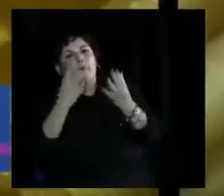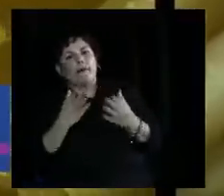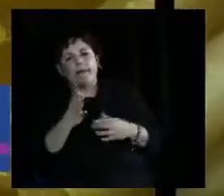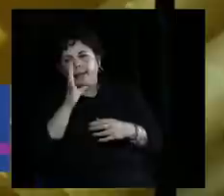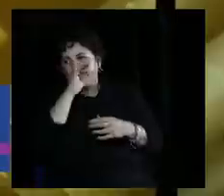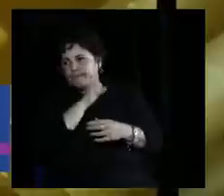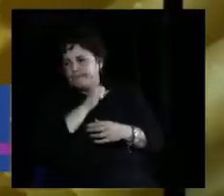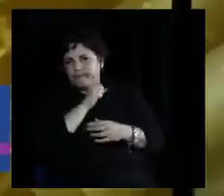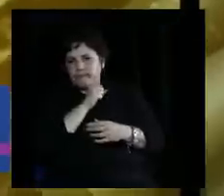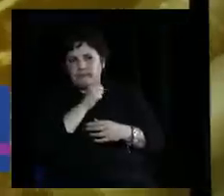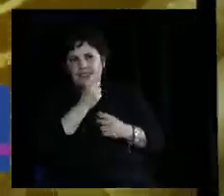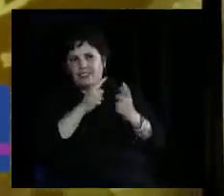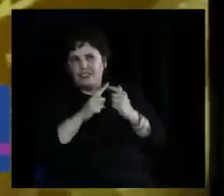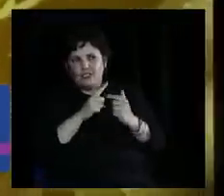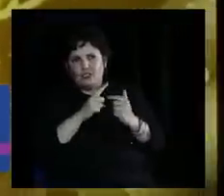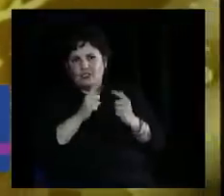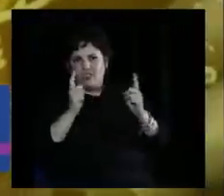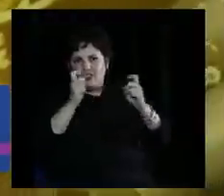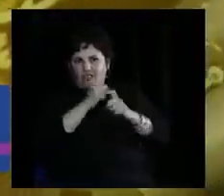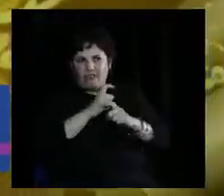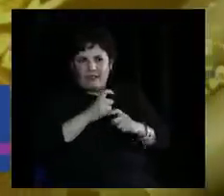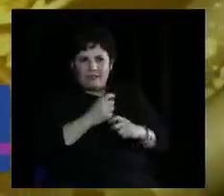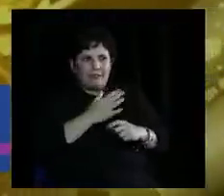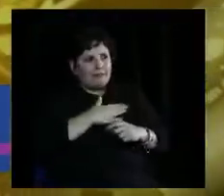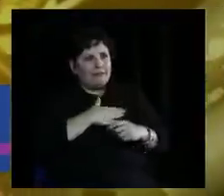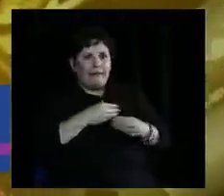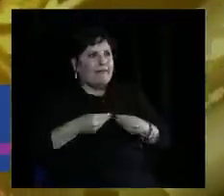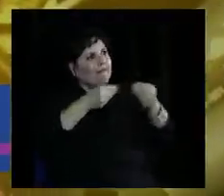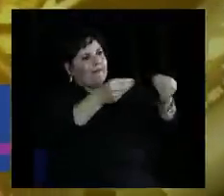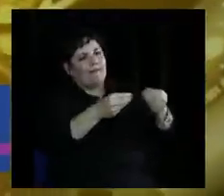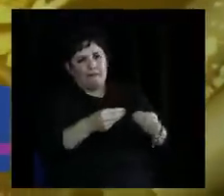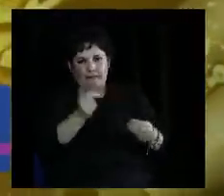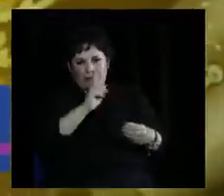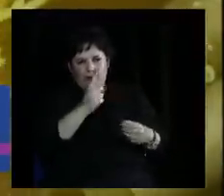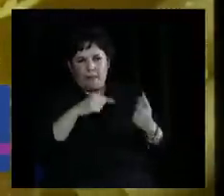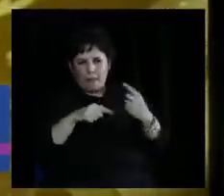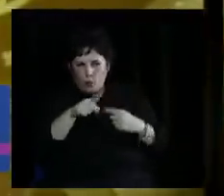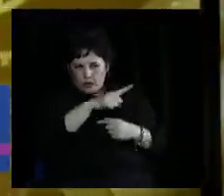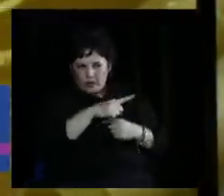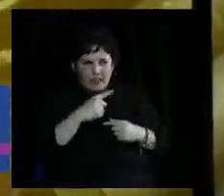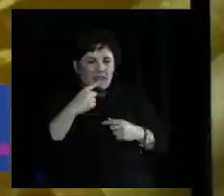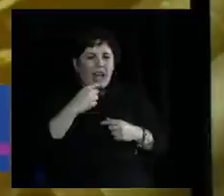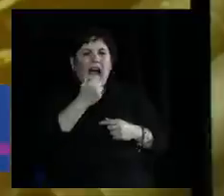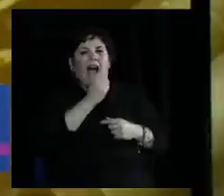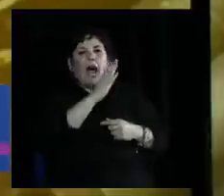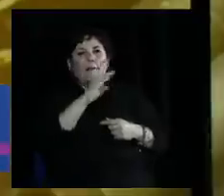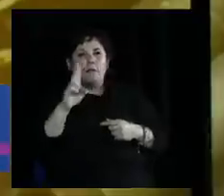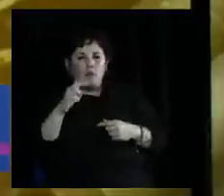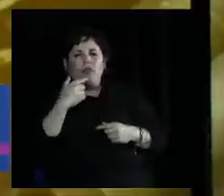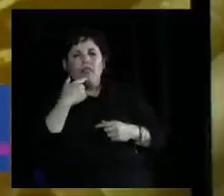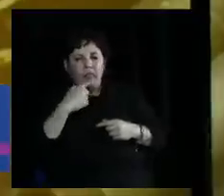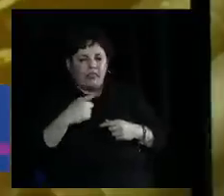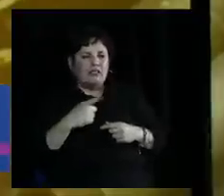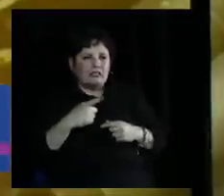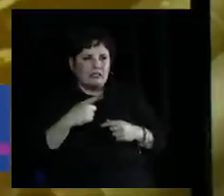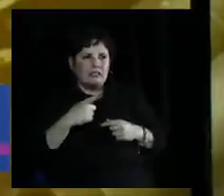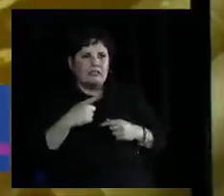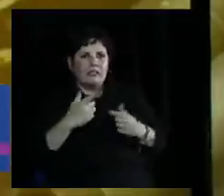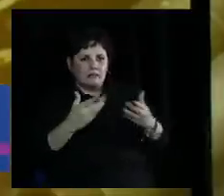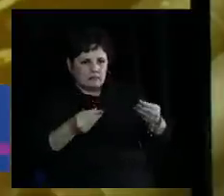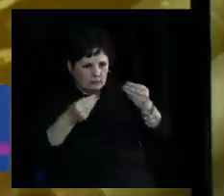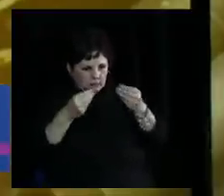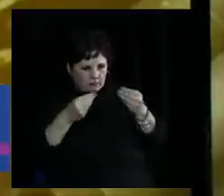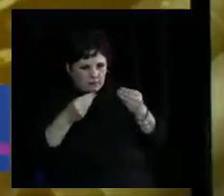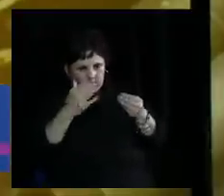sea difícil que los propios protagonistas salgan, pero les consta, la APU dice haber tenido en sus